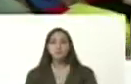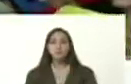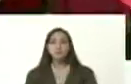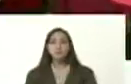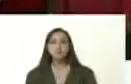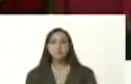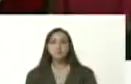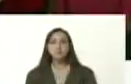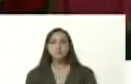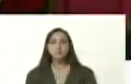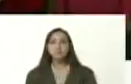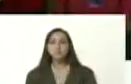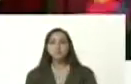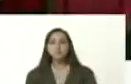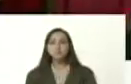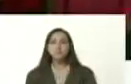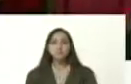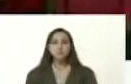con bloqueo...